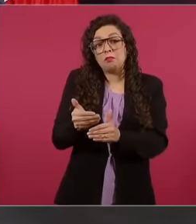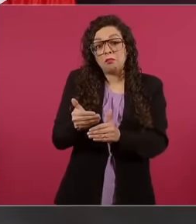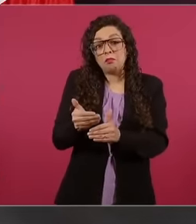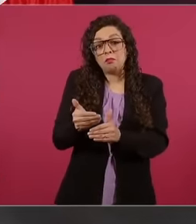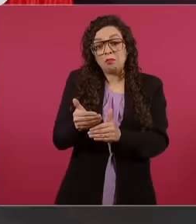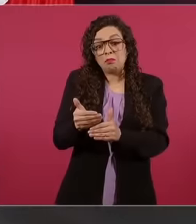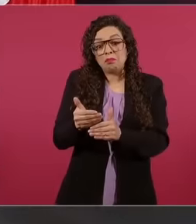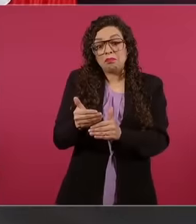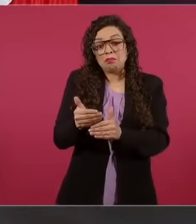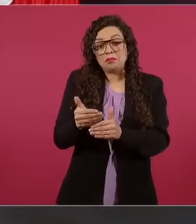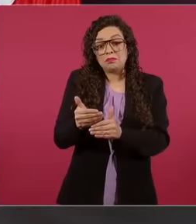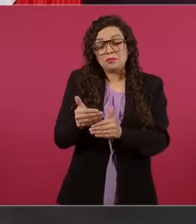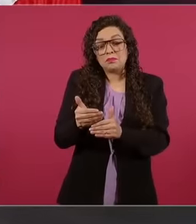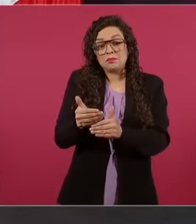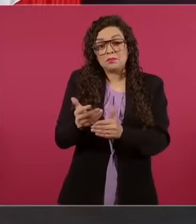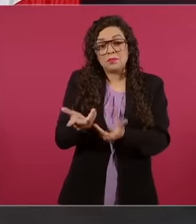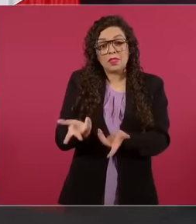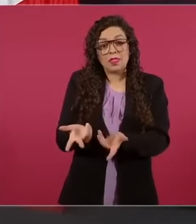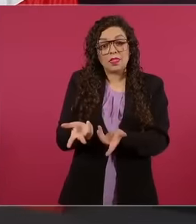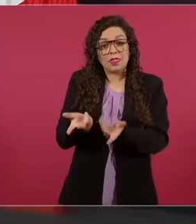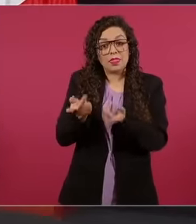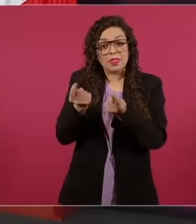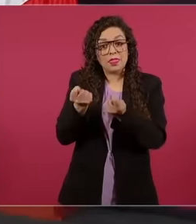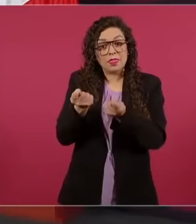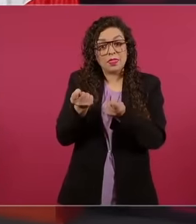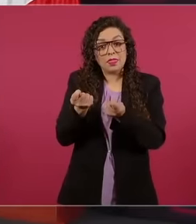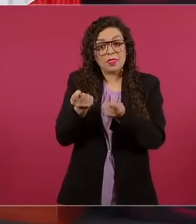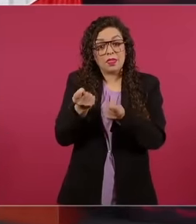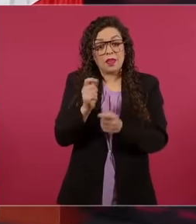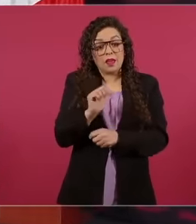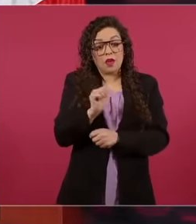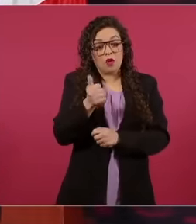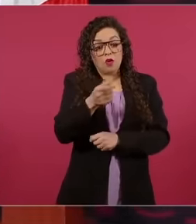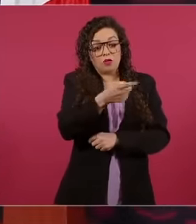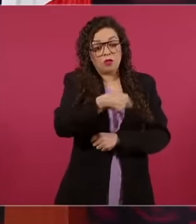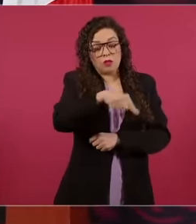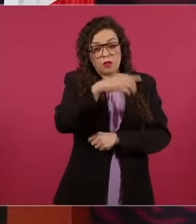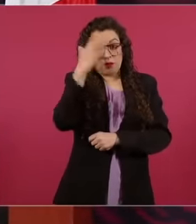¿sí?, interna de otro poder.